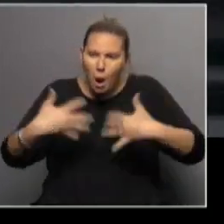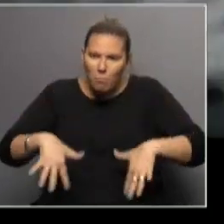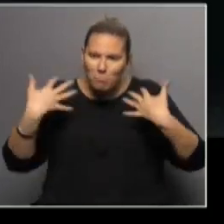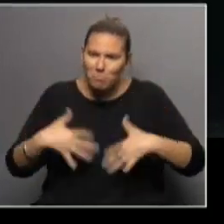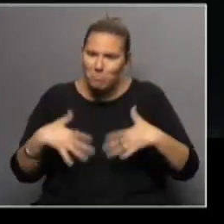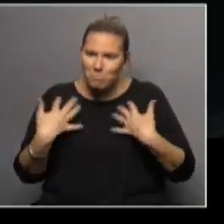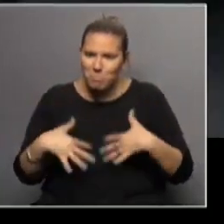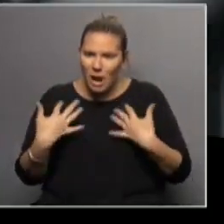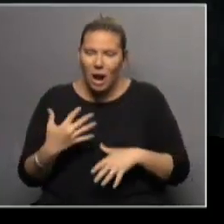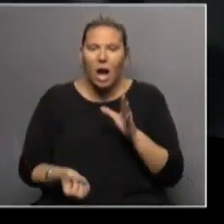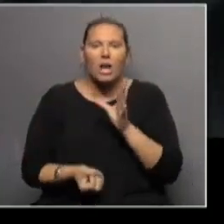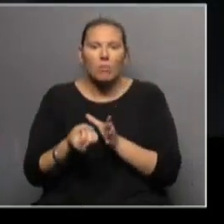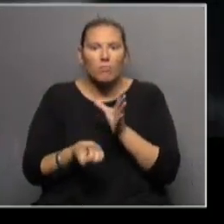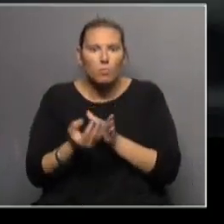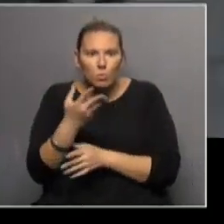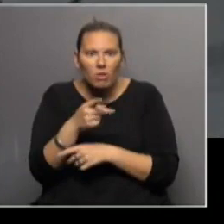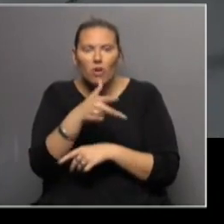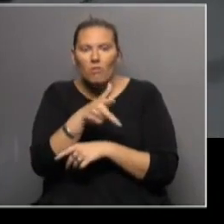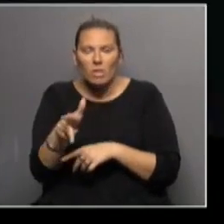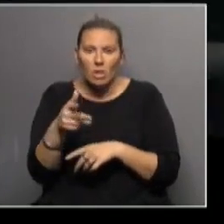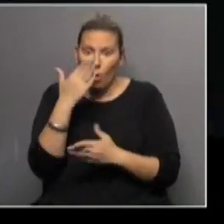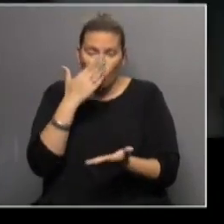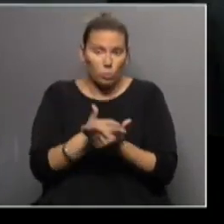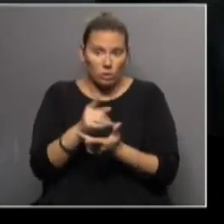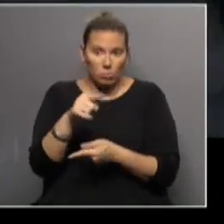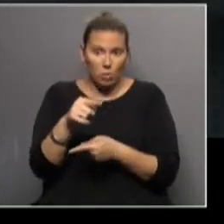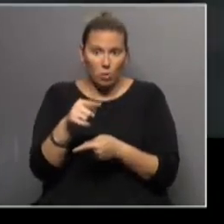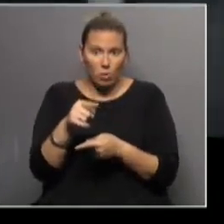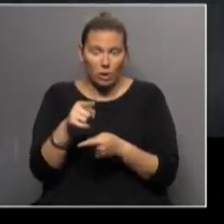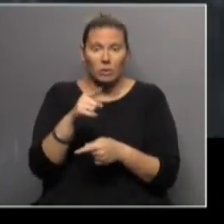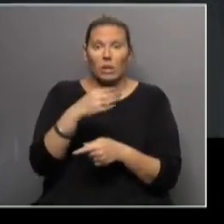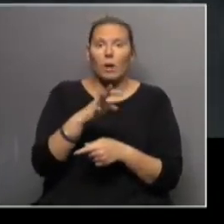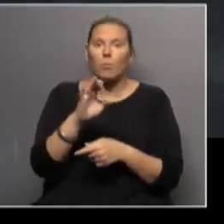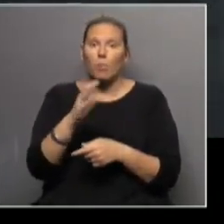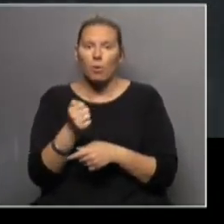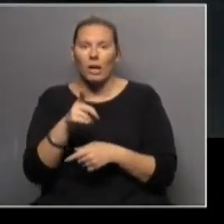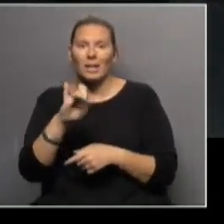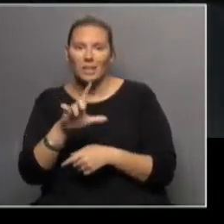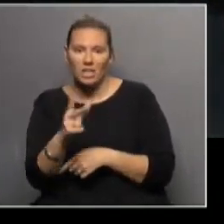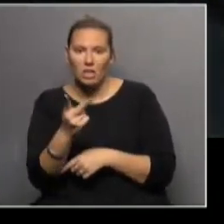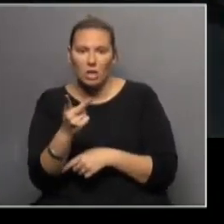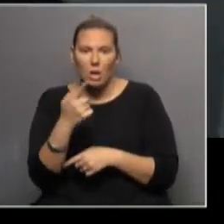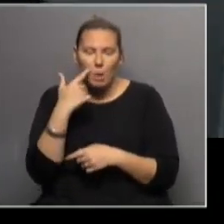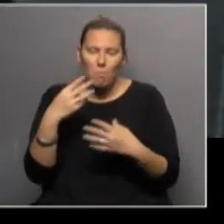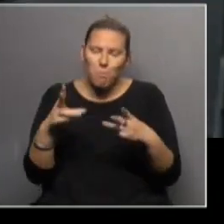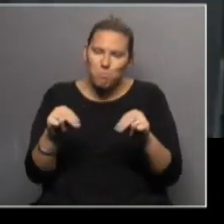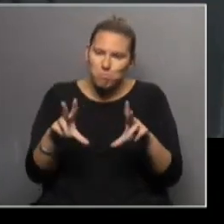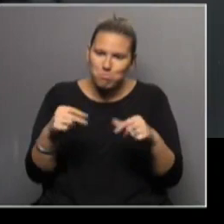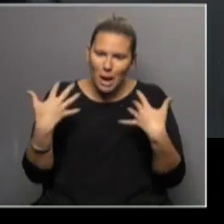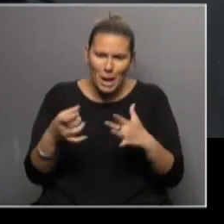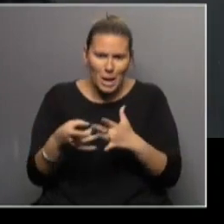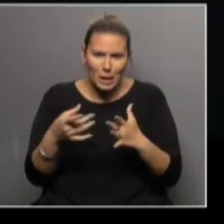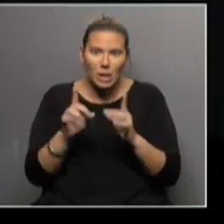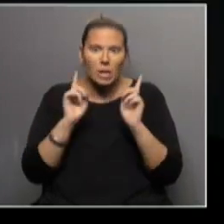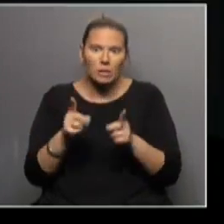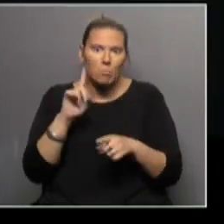bata. Han estrenado unos videoclips de Mamita Querida, este último en el que están Julio Boca y Rosina Giles, una obra audiovisual que también debe